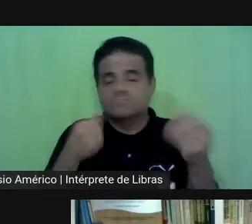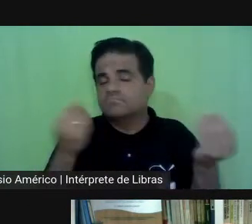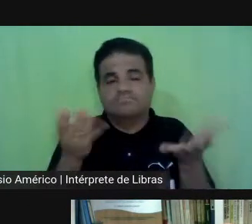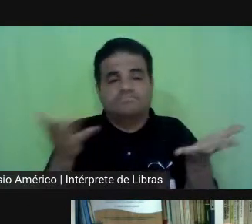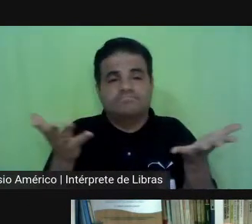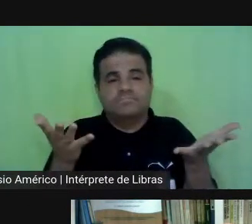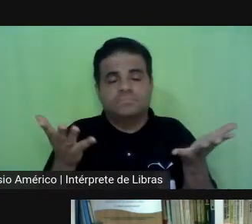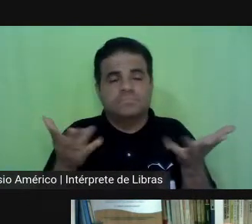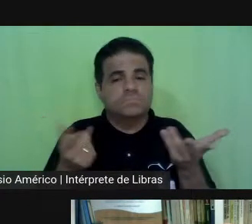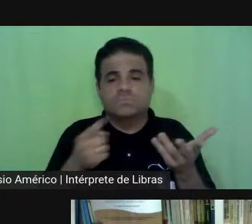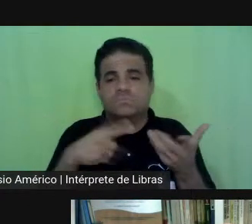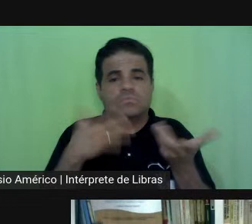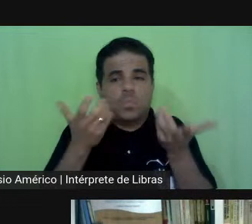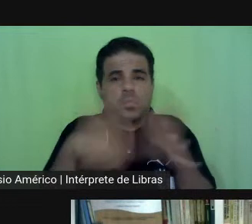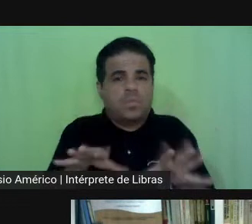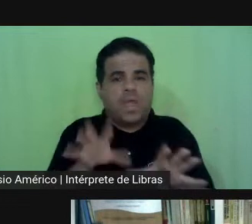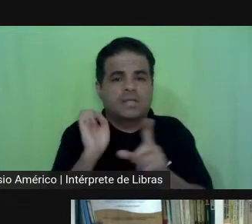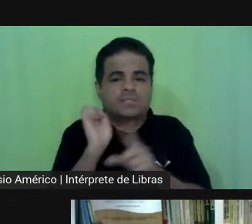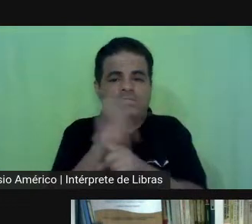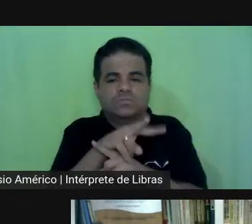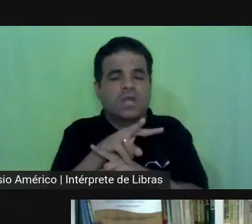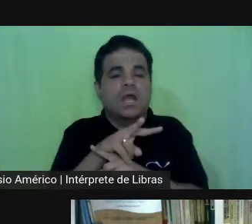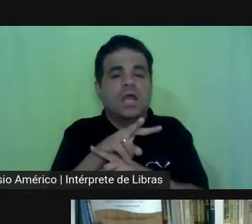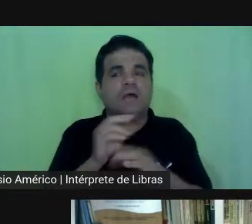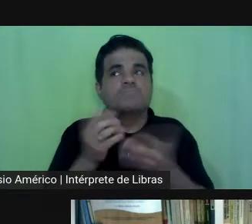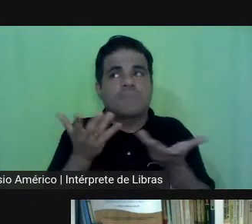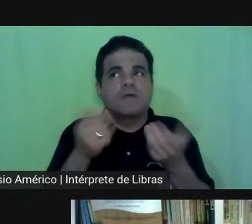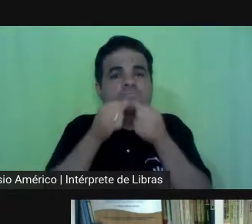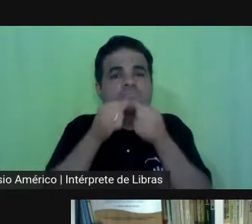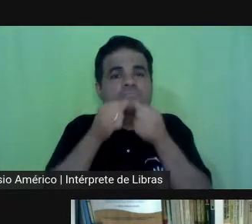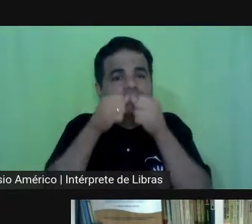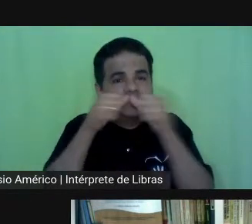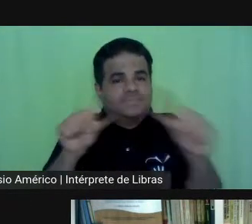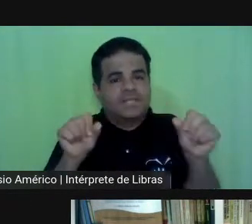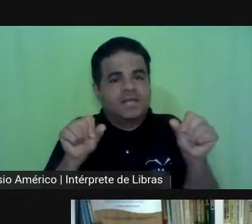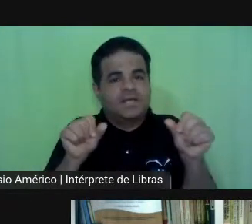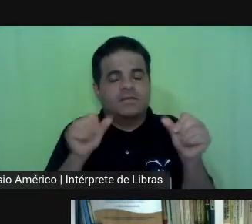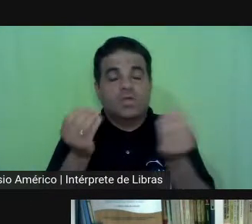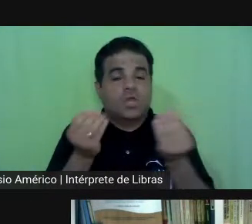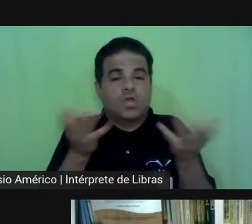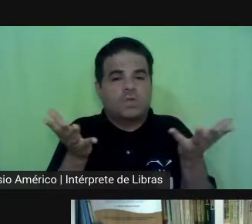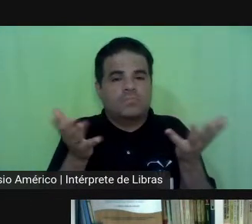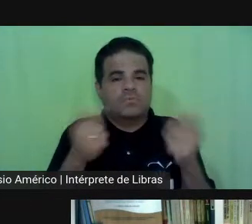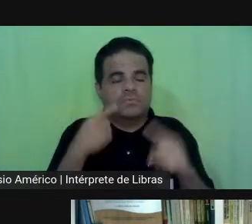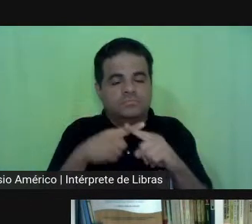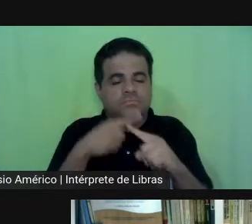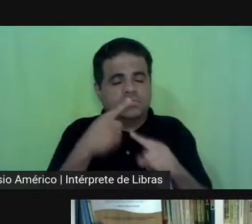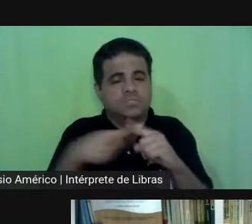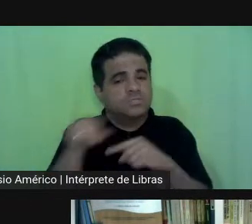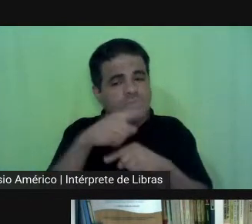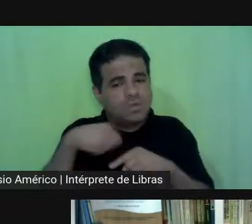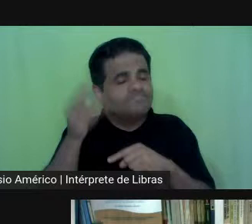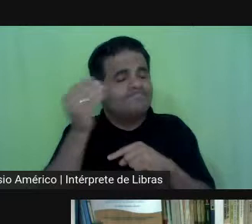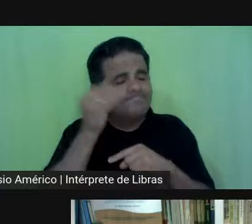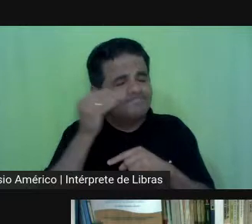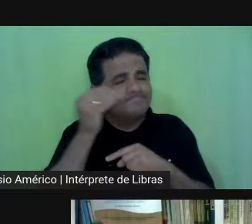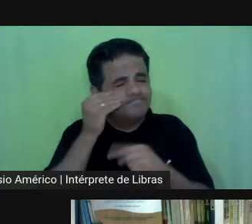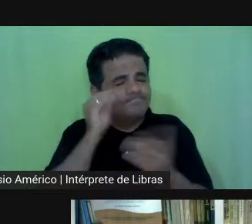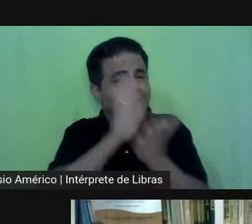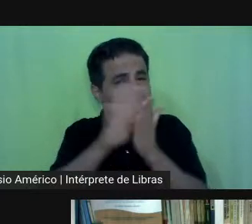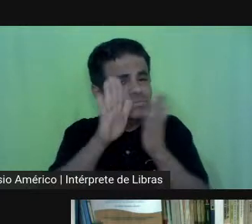no quiere decir más estar porque no siempre estamos tentando fungir